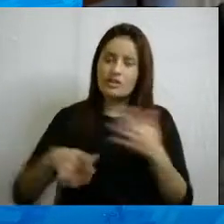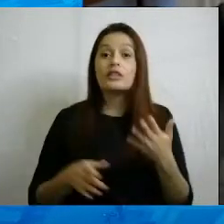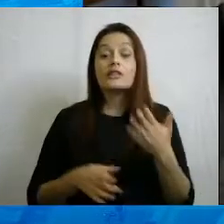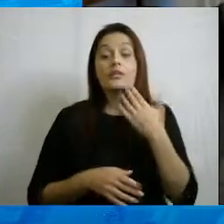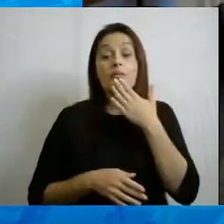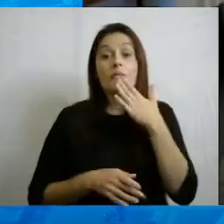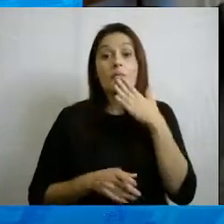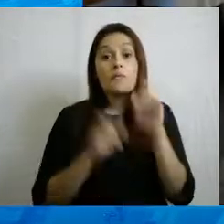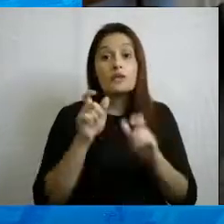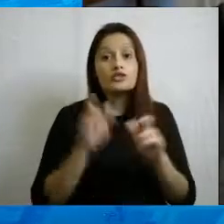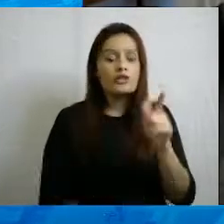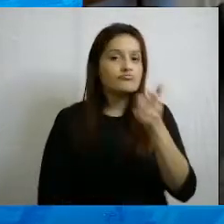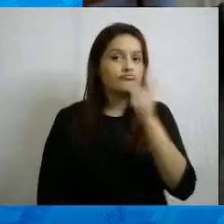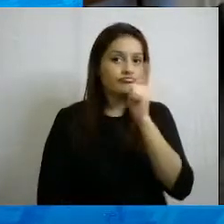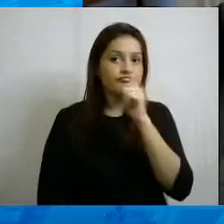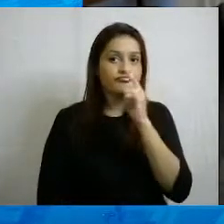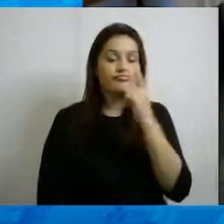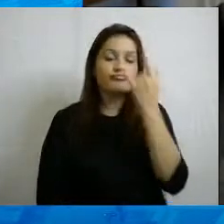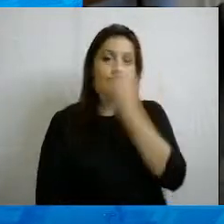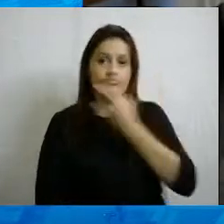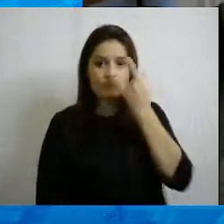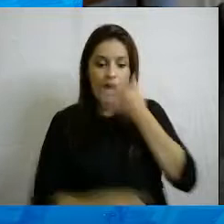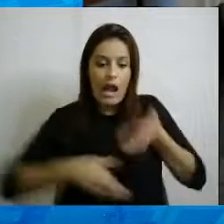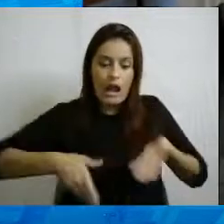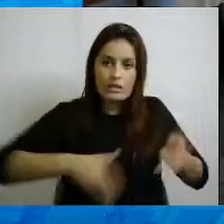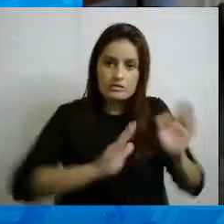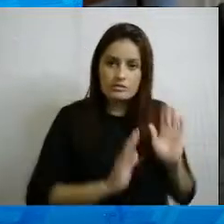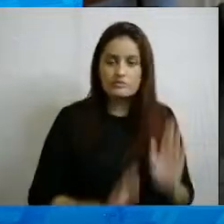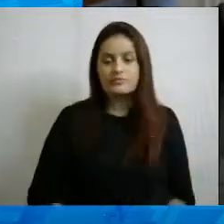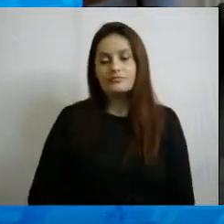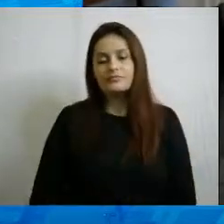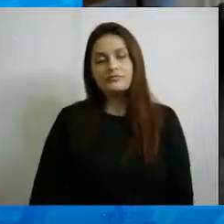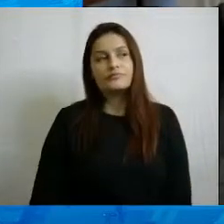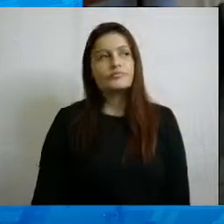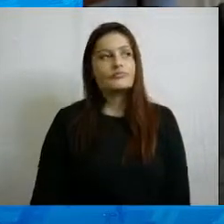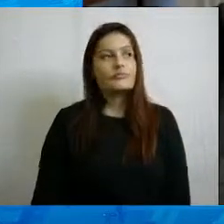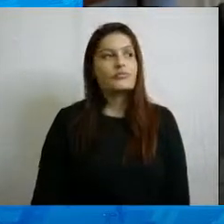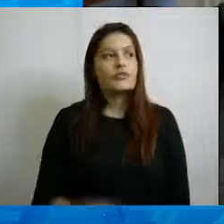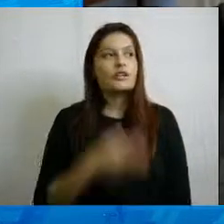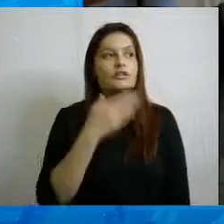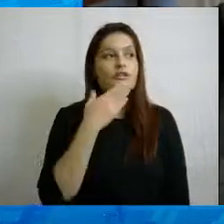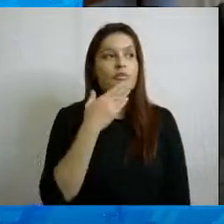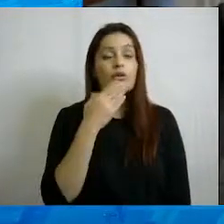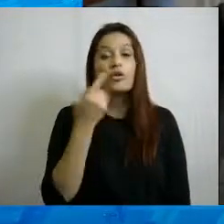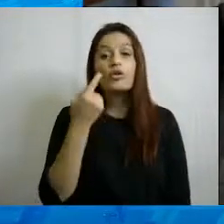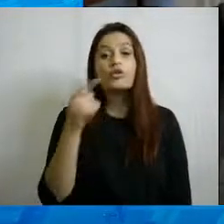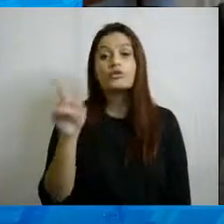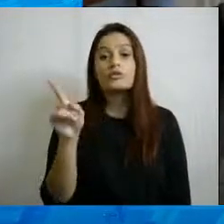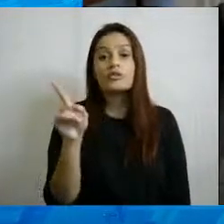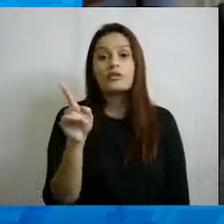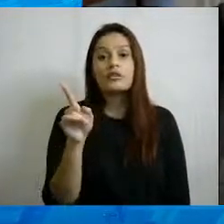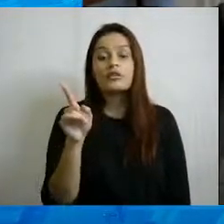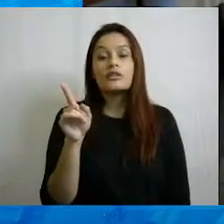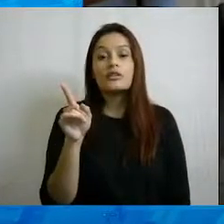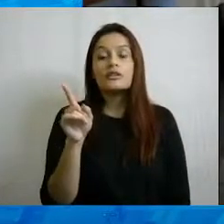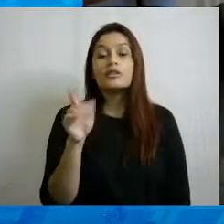que consumía alcohol en la calle, etcétera. Y por otro lado, estaban pidiendo que se le caducaran los